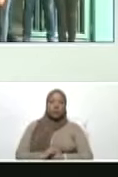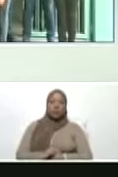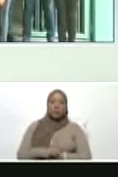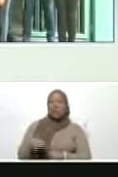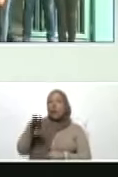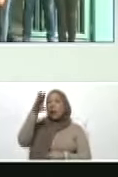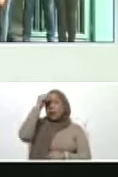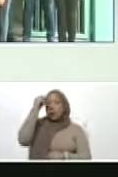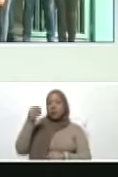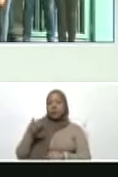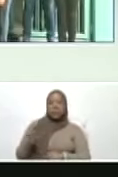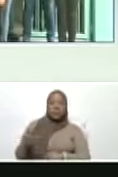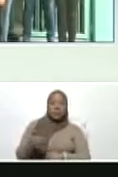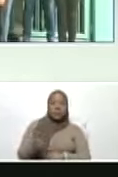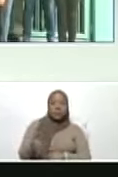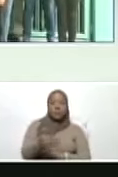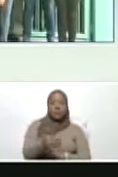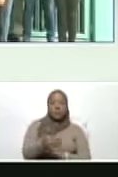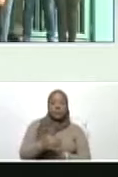Aprendan a pescar.